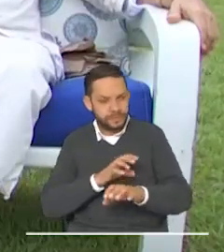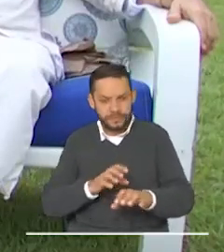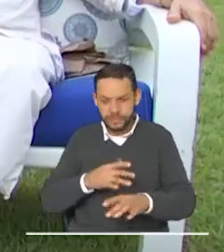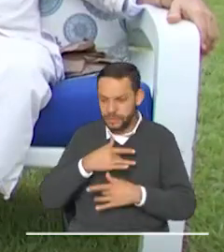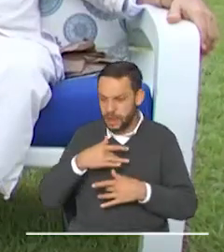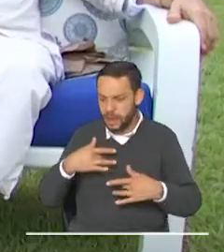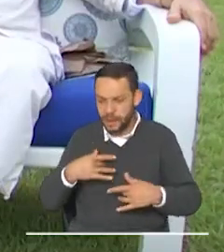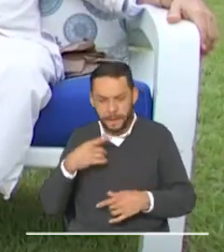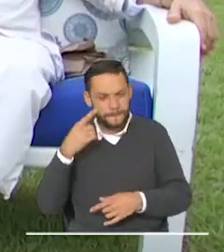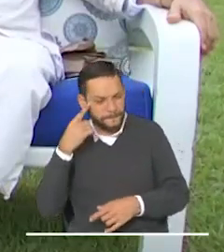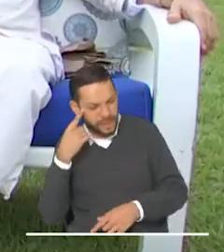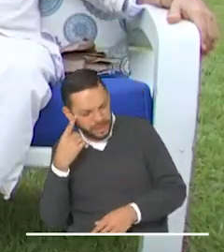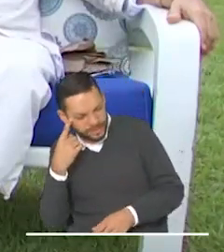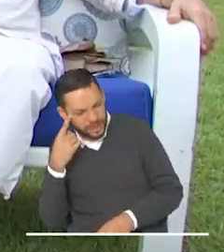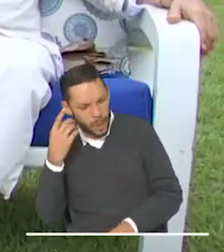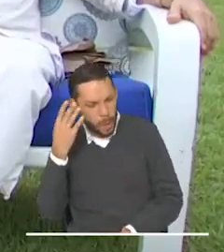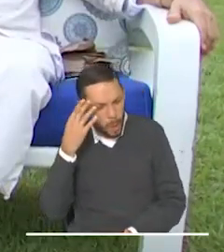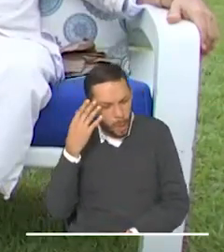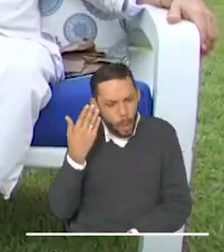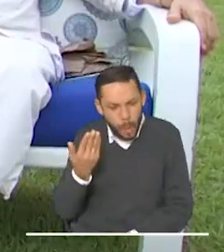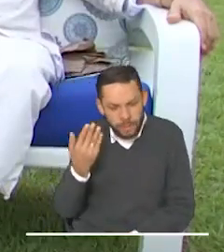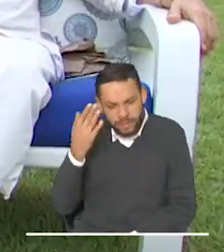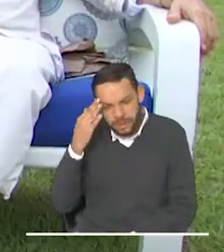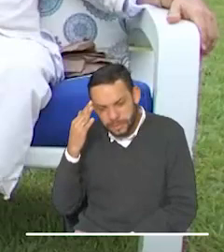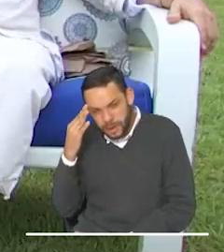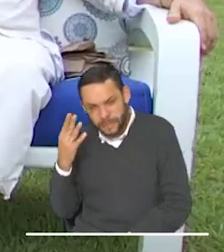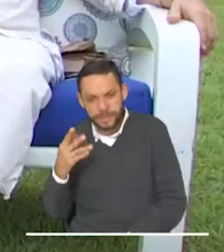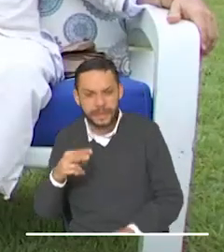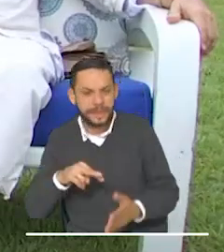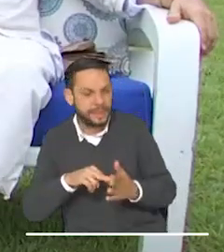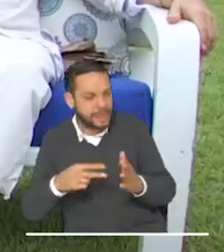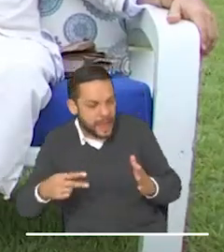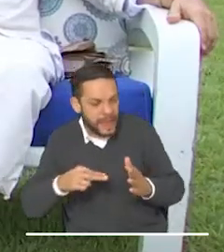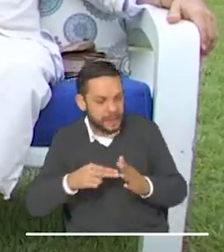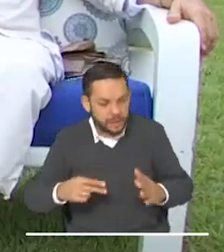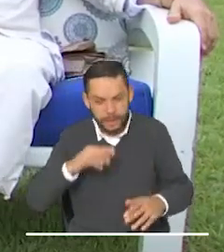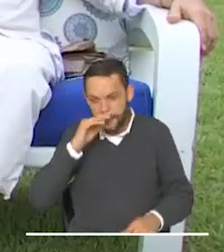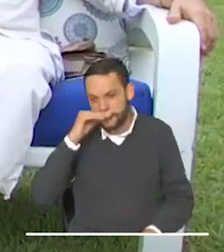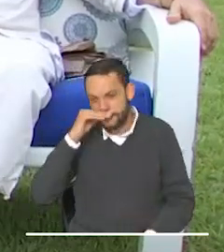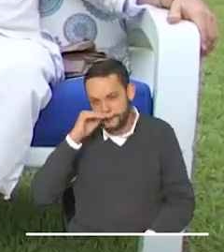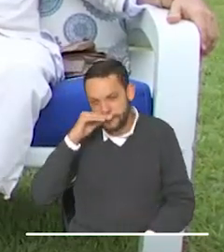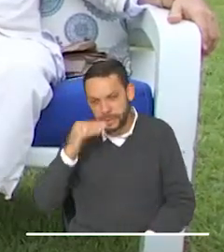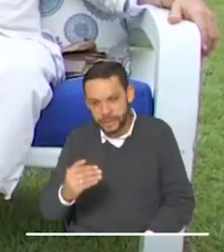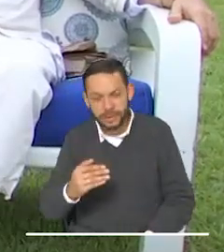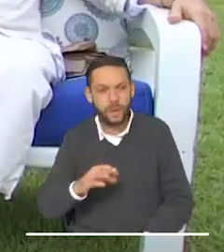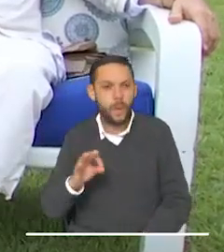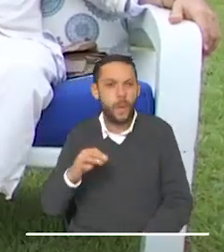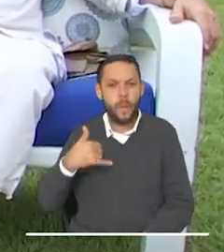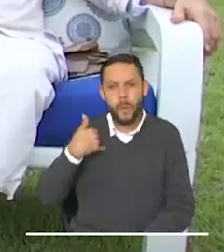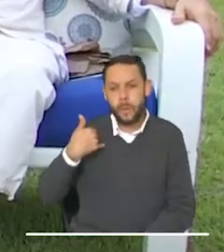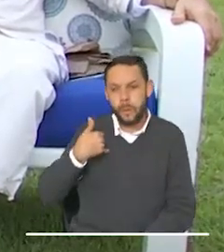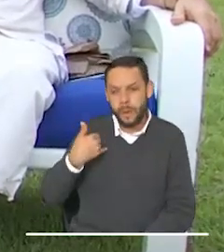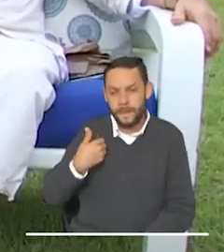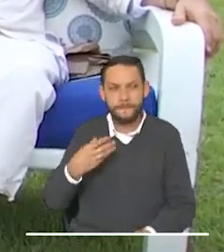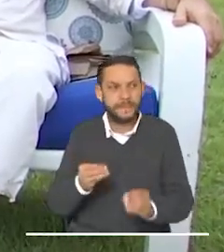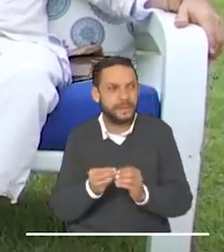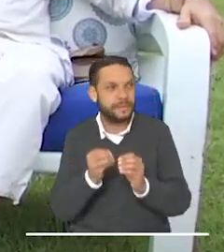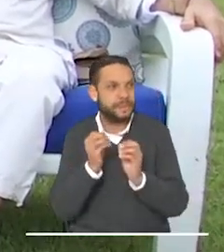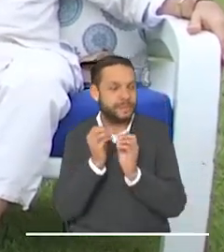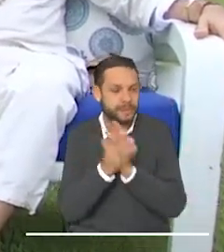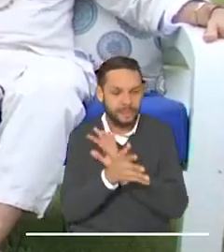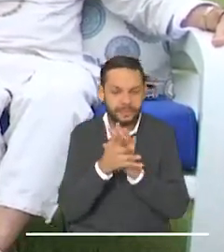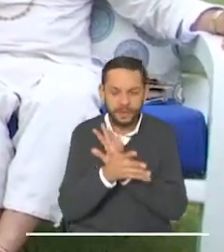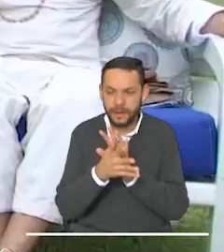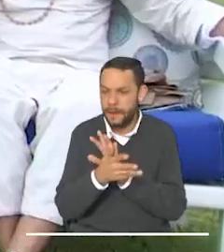Mental y claramente los medios tecnológicos en niños niñas y adolescentes claramente la información la